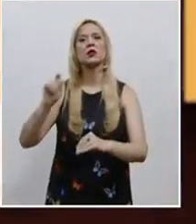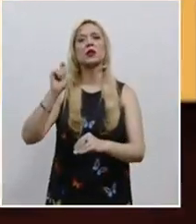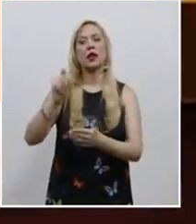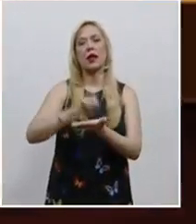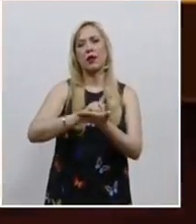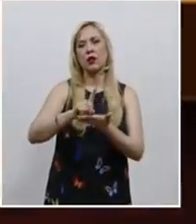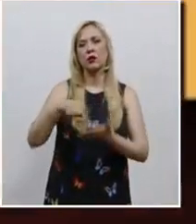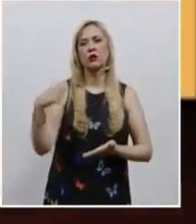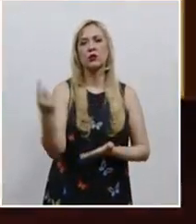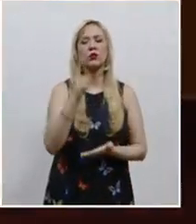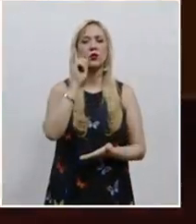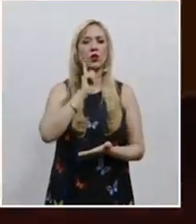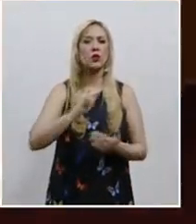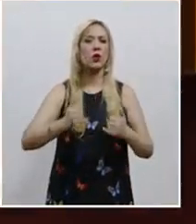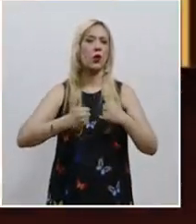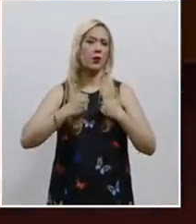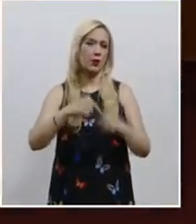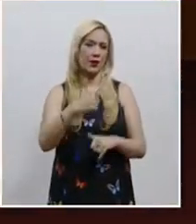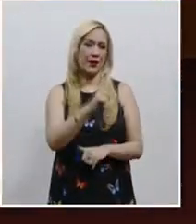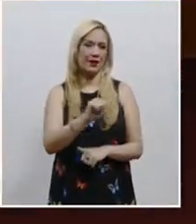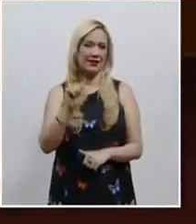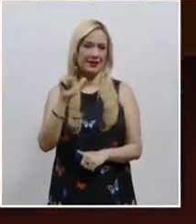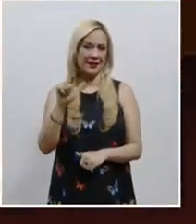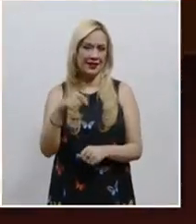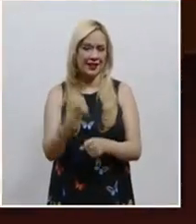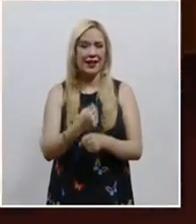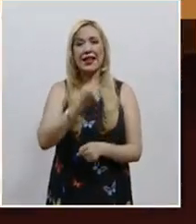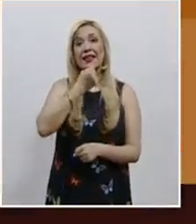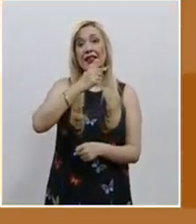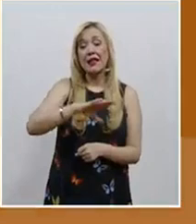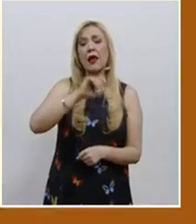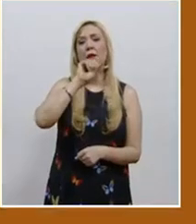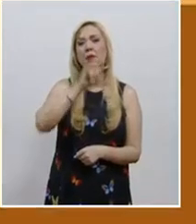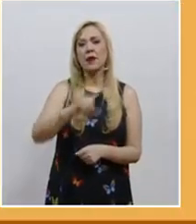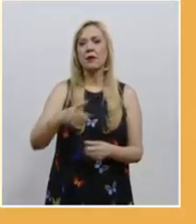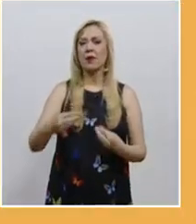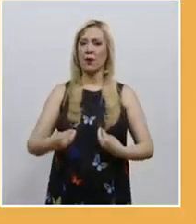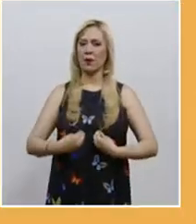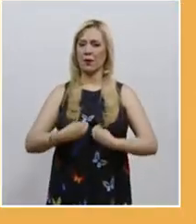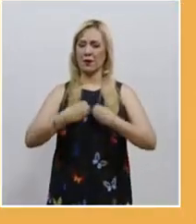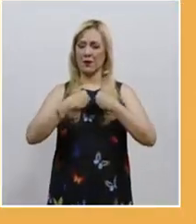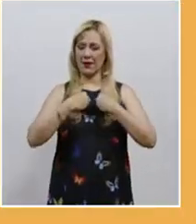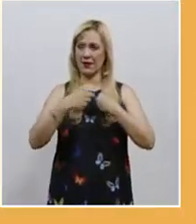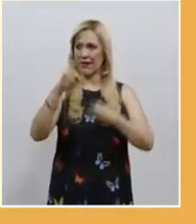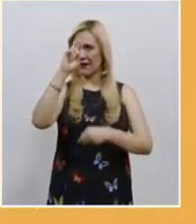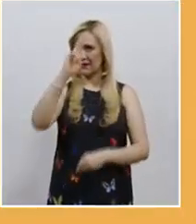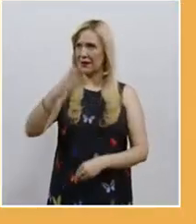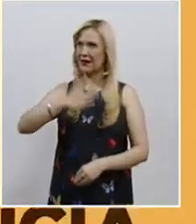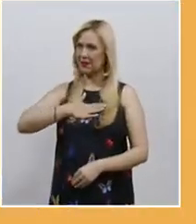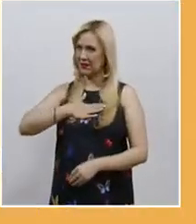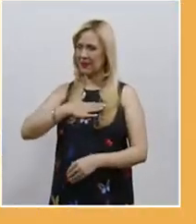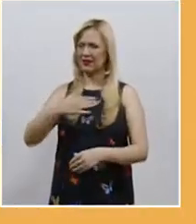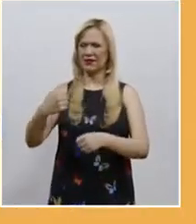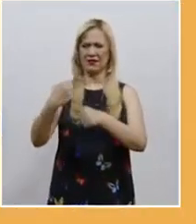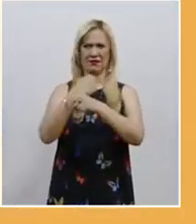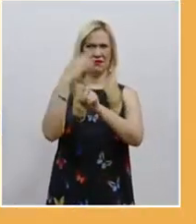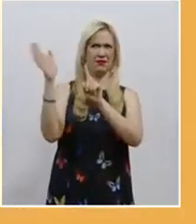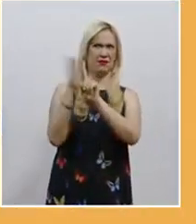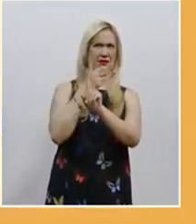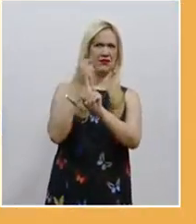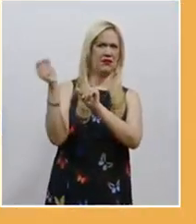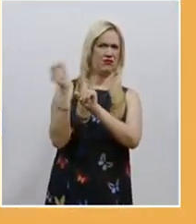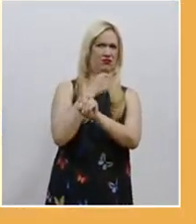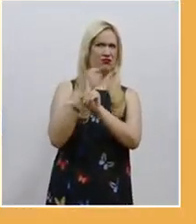de las mujeres, adolescentes y niñas a una vida libre de violencia y la educación como perspectiva de género, los que serán